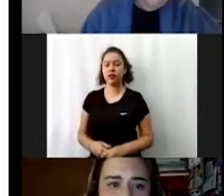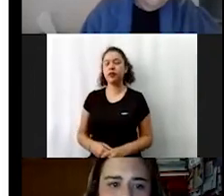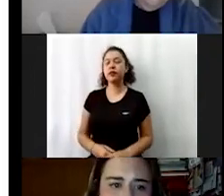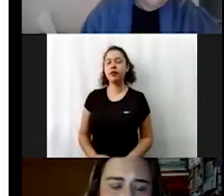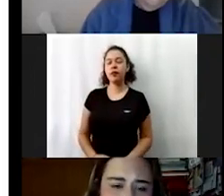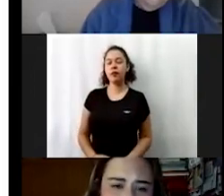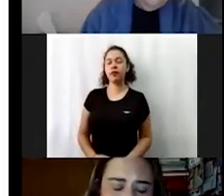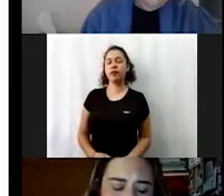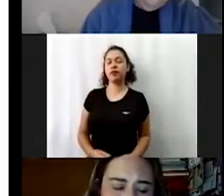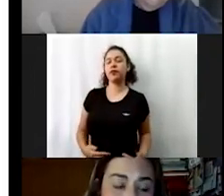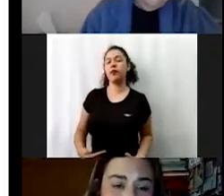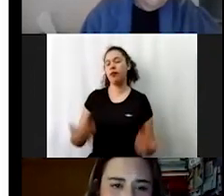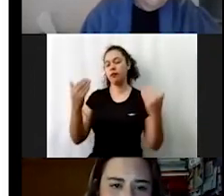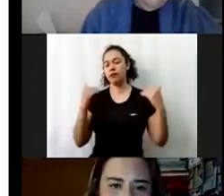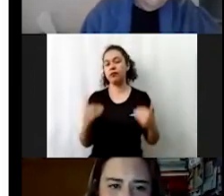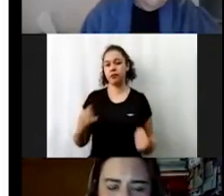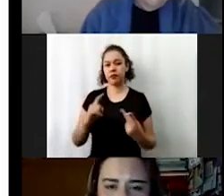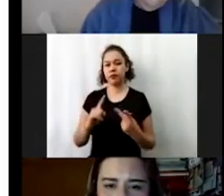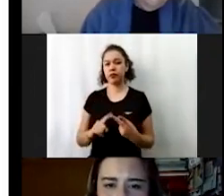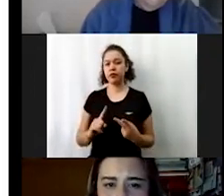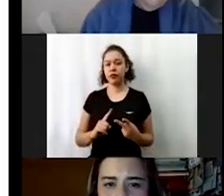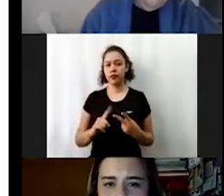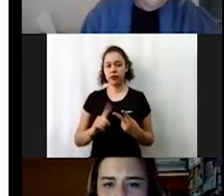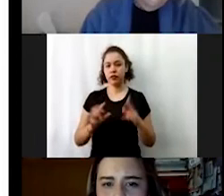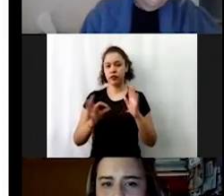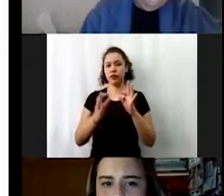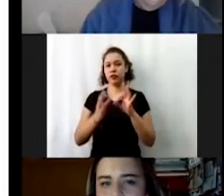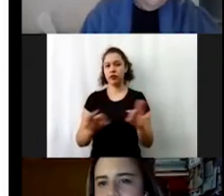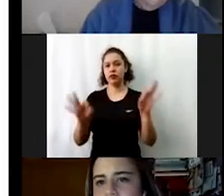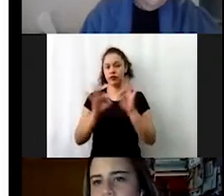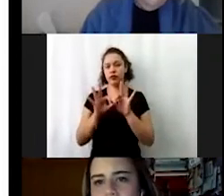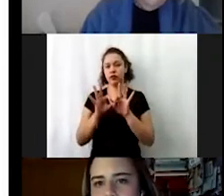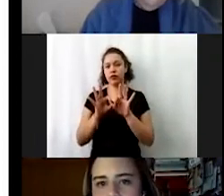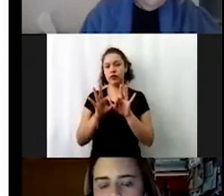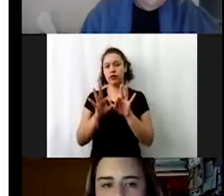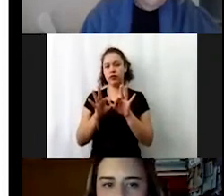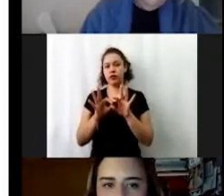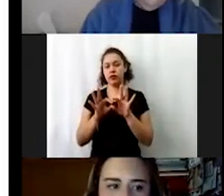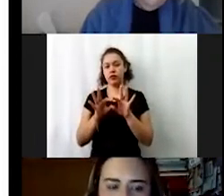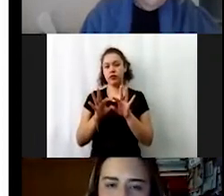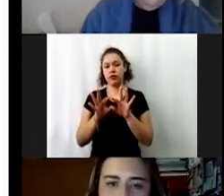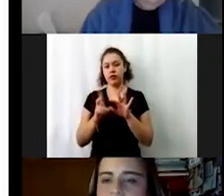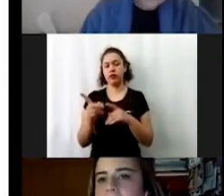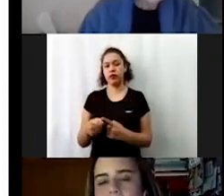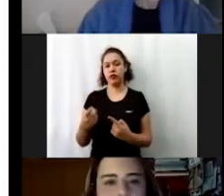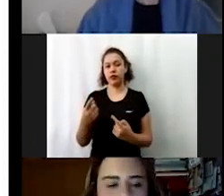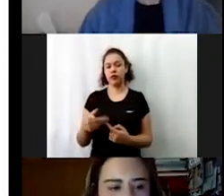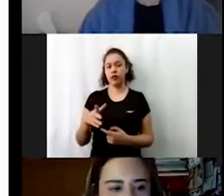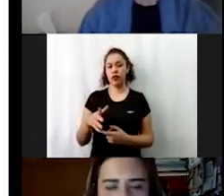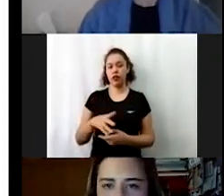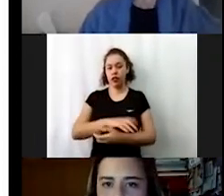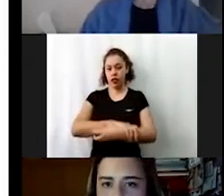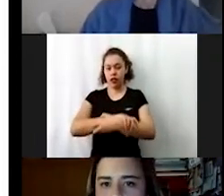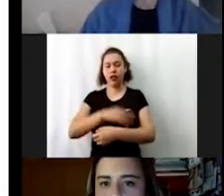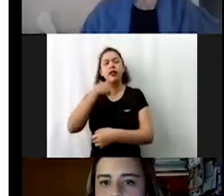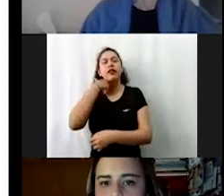segundo punto que es importante es que se articule la aspiración de los socios. Se pueden tener